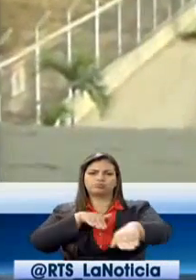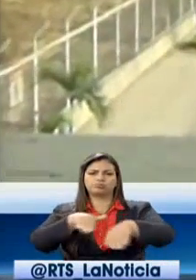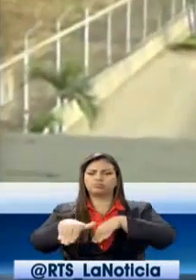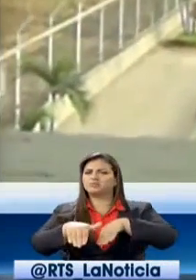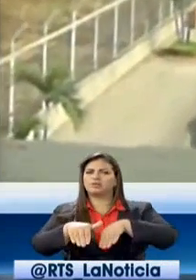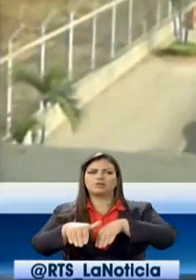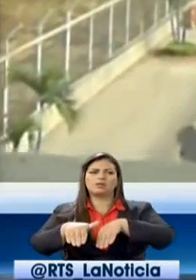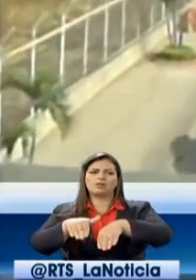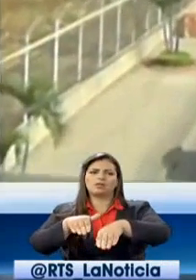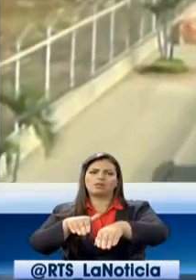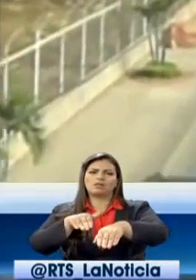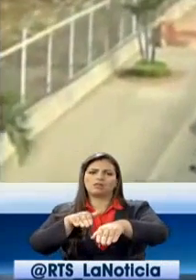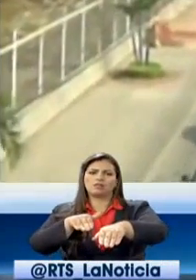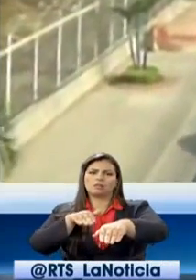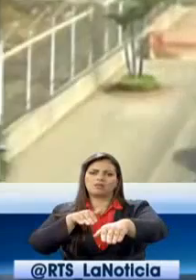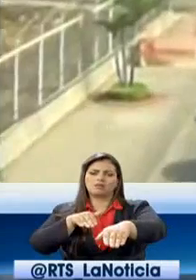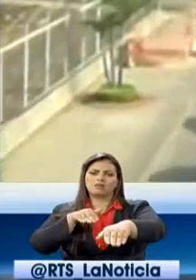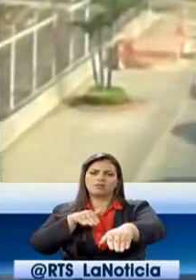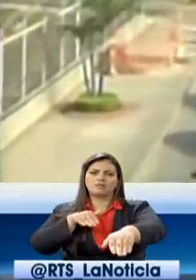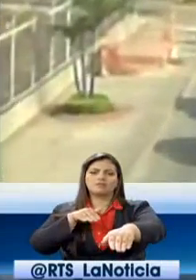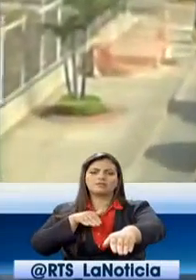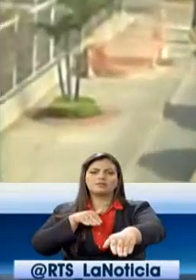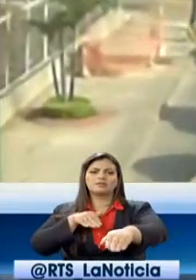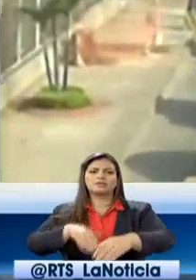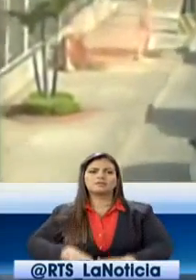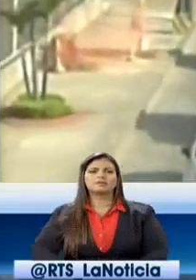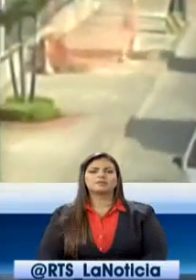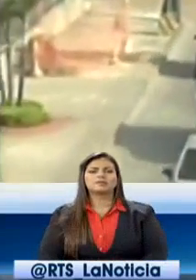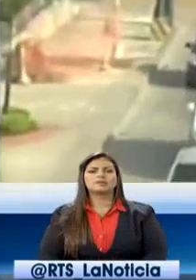dándoles a conocer del tráfico, que como les mencionaba,